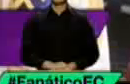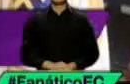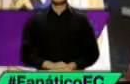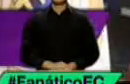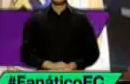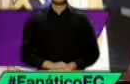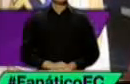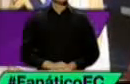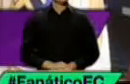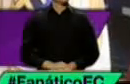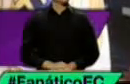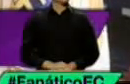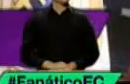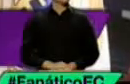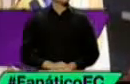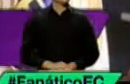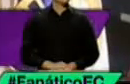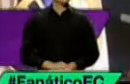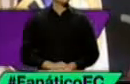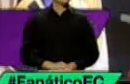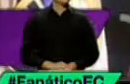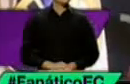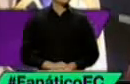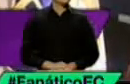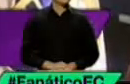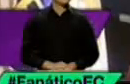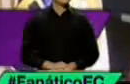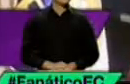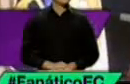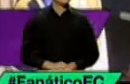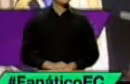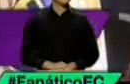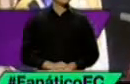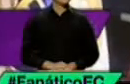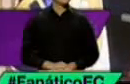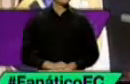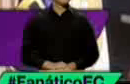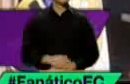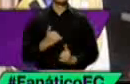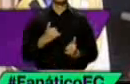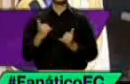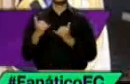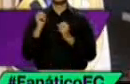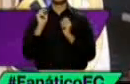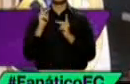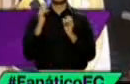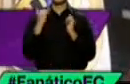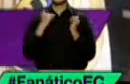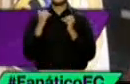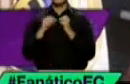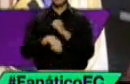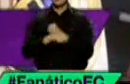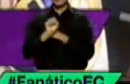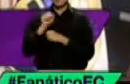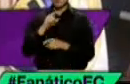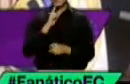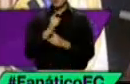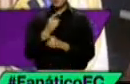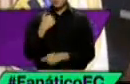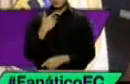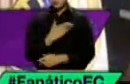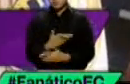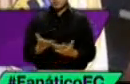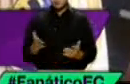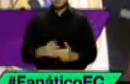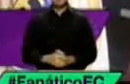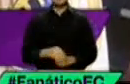Está en la más grande oportunidad que un jugador de fútbol puede tener. Me